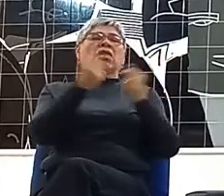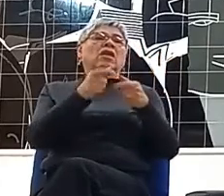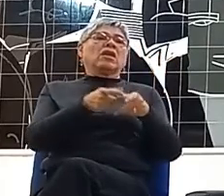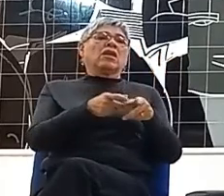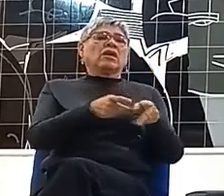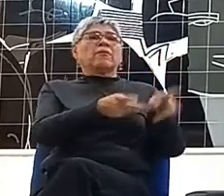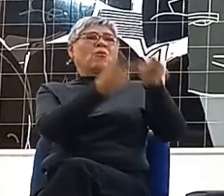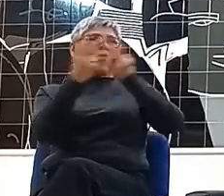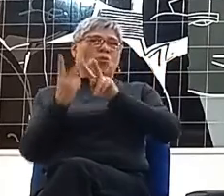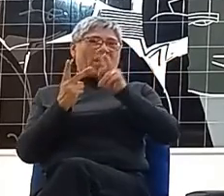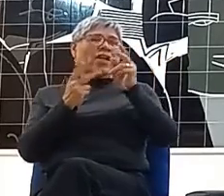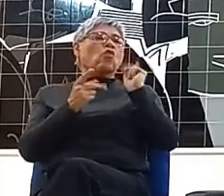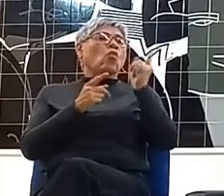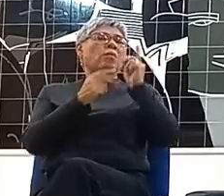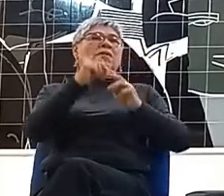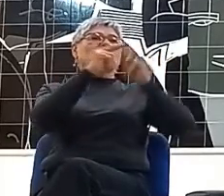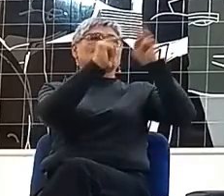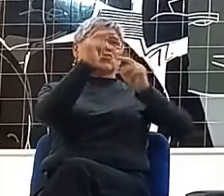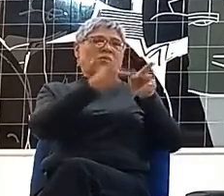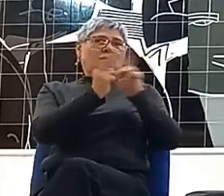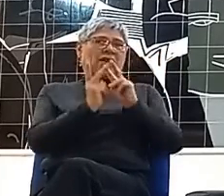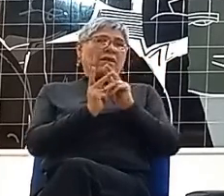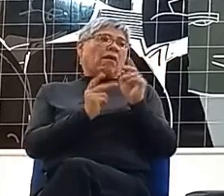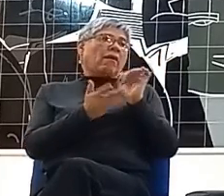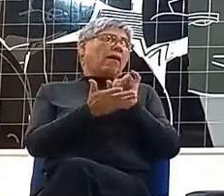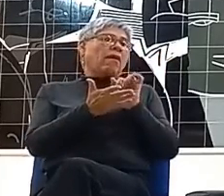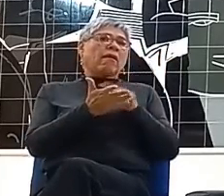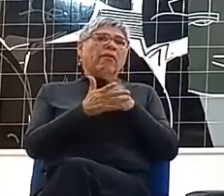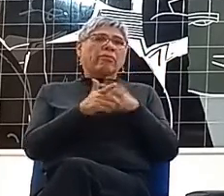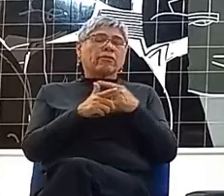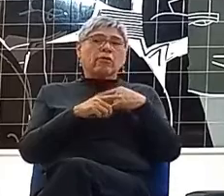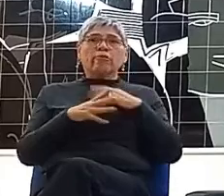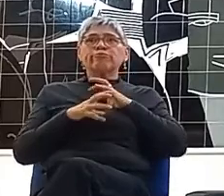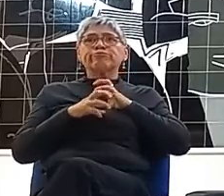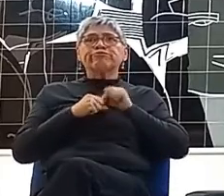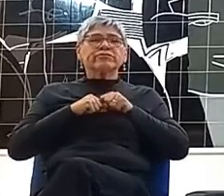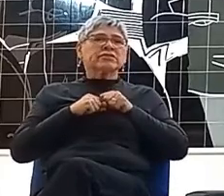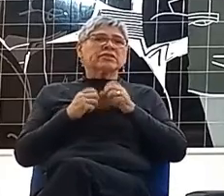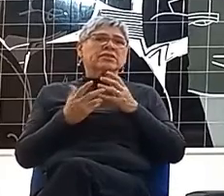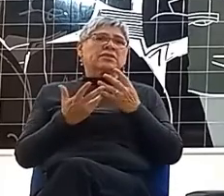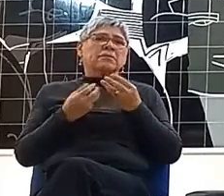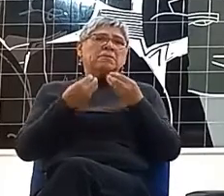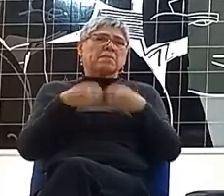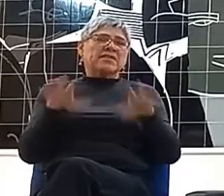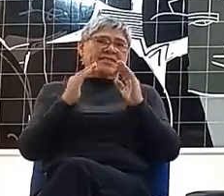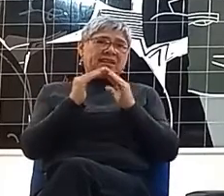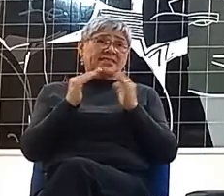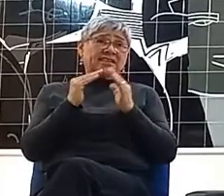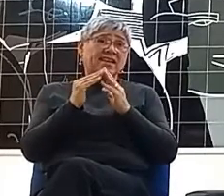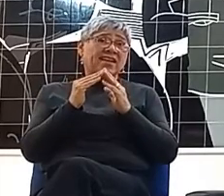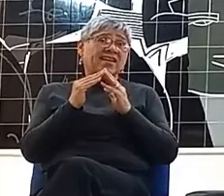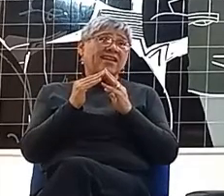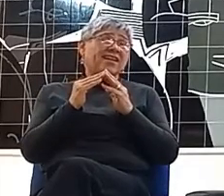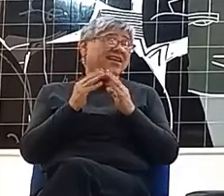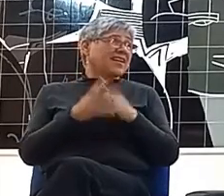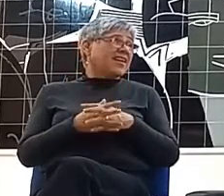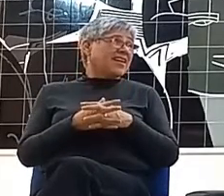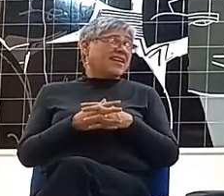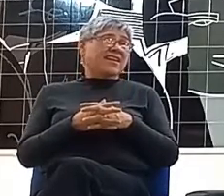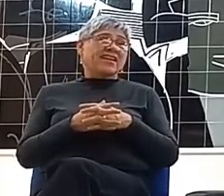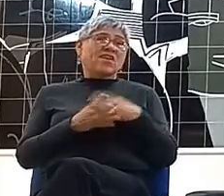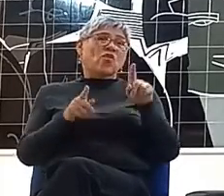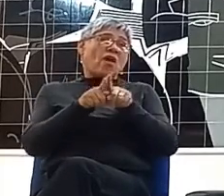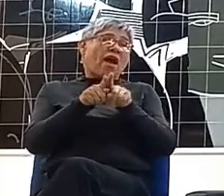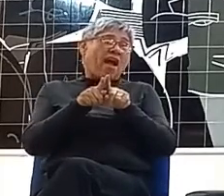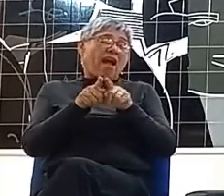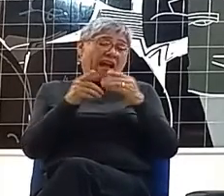esa pérdida, esa vocación que luego va a ser su casa de la madre, muy,